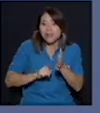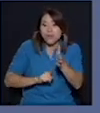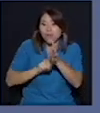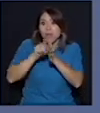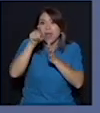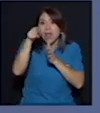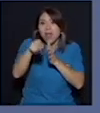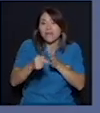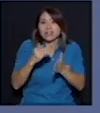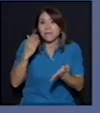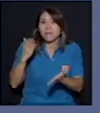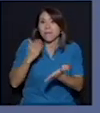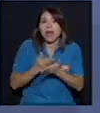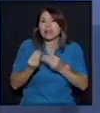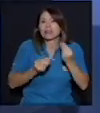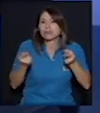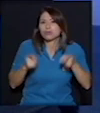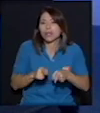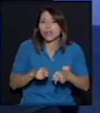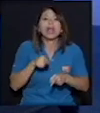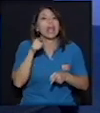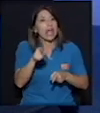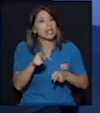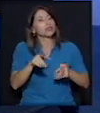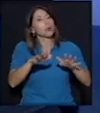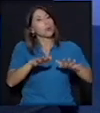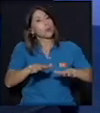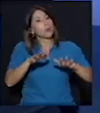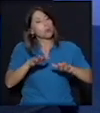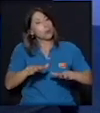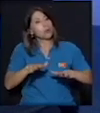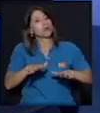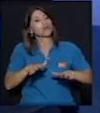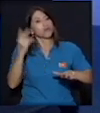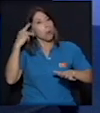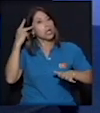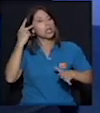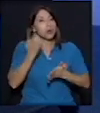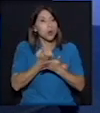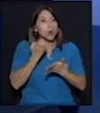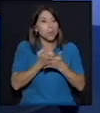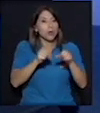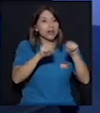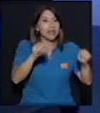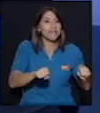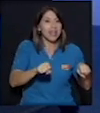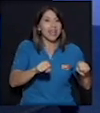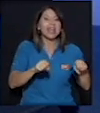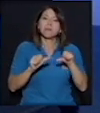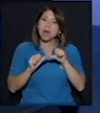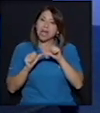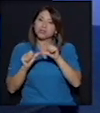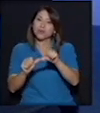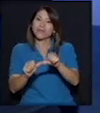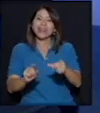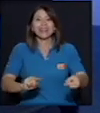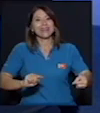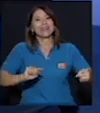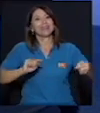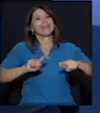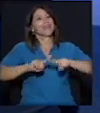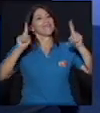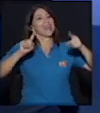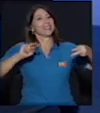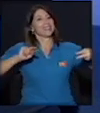respiro político y un respiro económico al régimen y va a sobrevivir, a diferencia del régimen sirio, que siempre está en una situación